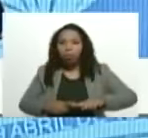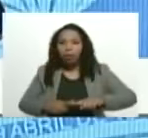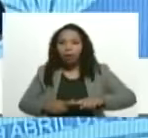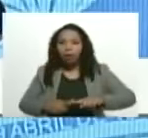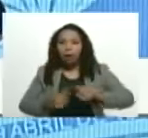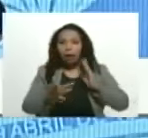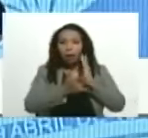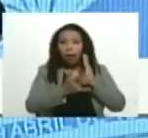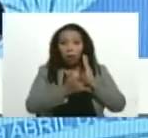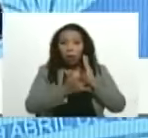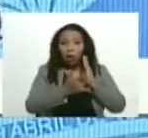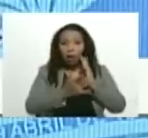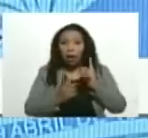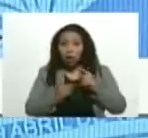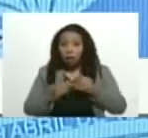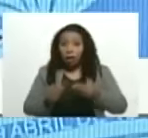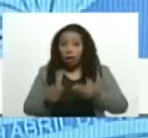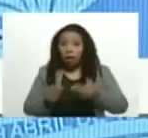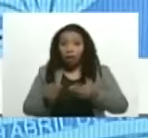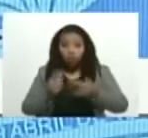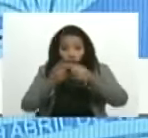tecnología, asúmate, le dio para eso.